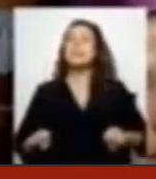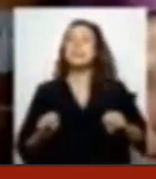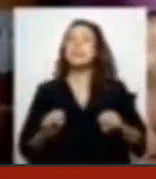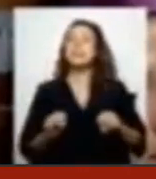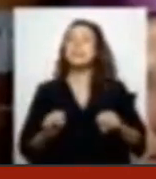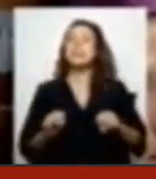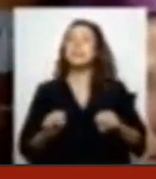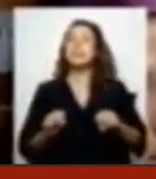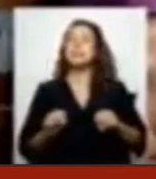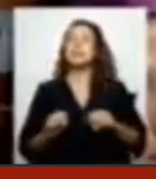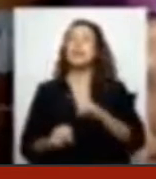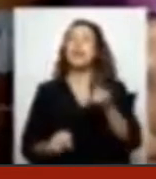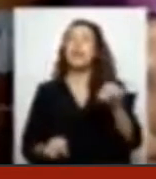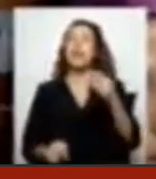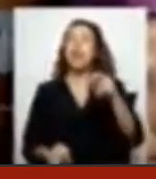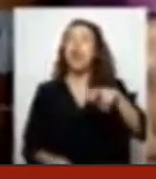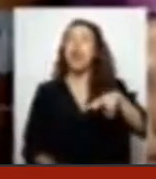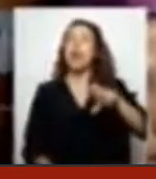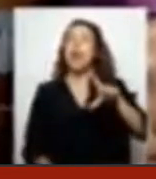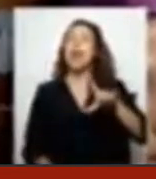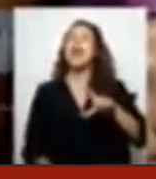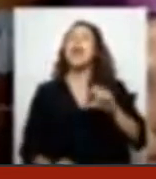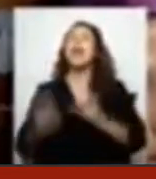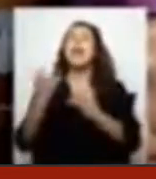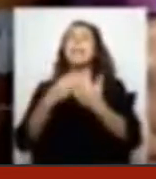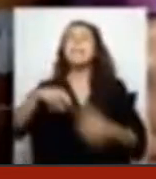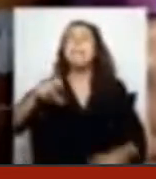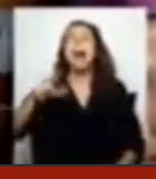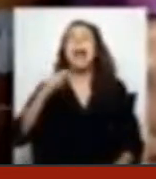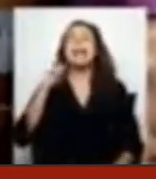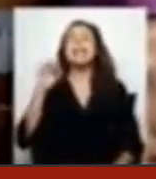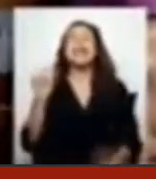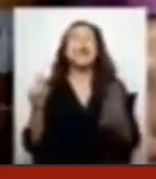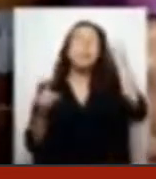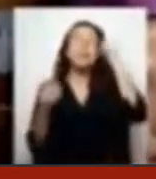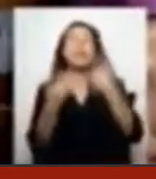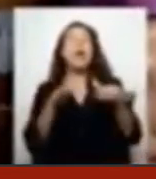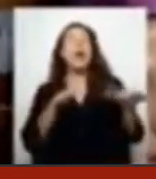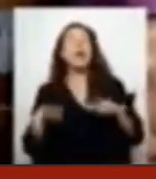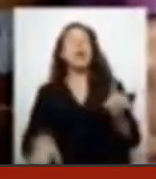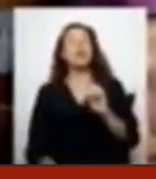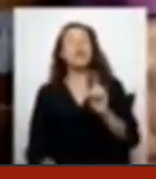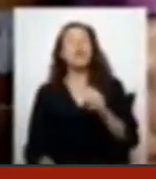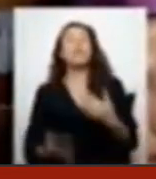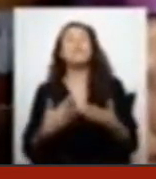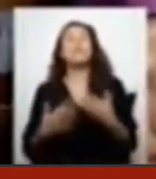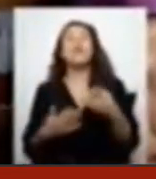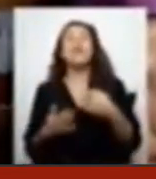de la empresa Mataquito. ¿Por qué? No por cualquier cosa. Estas pasan por las ciénagas de Names,